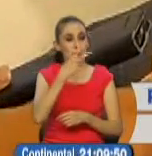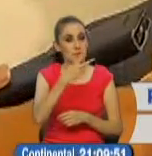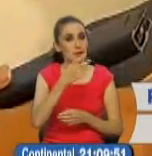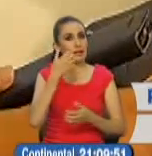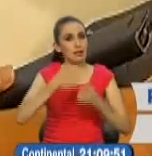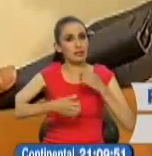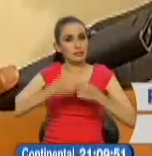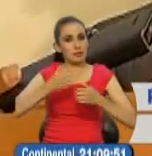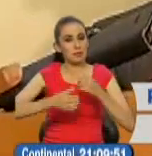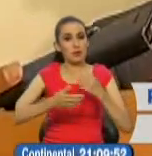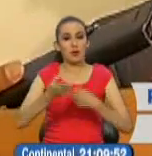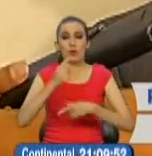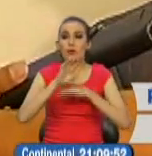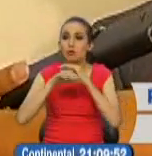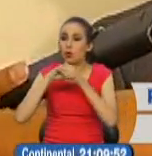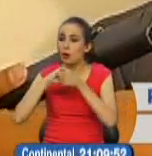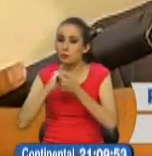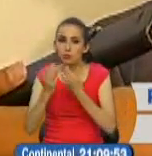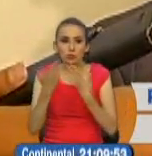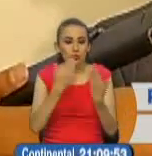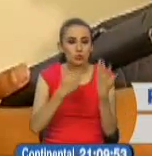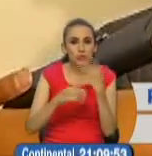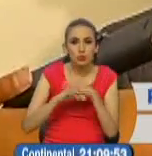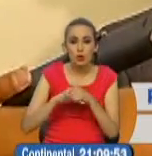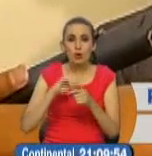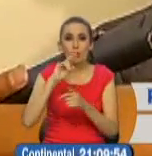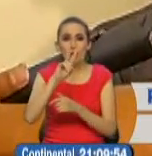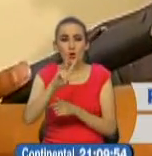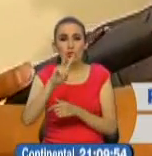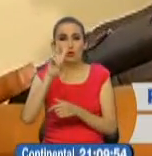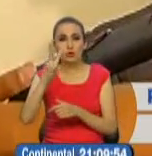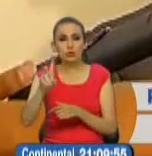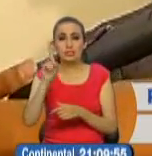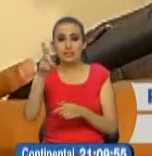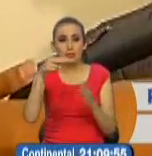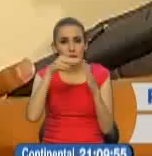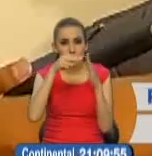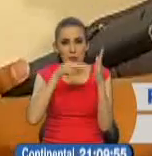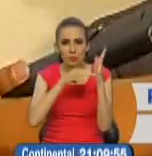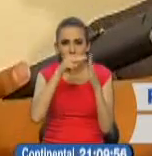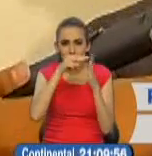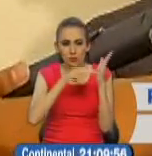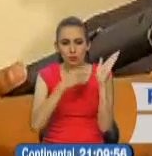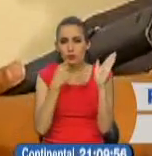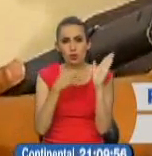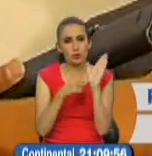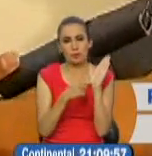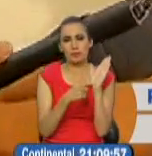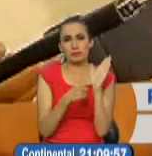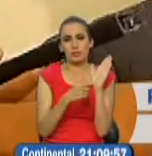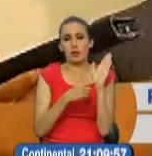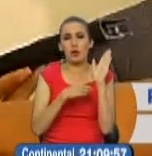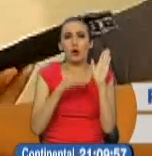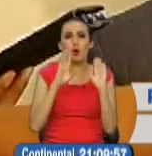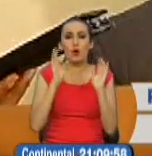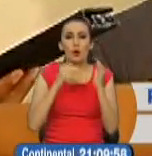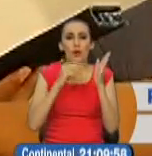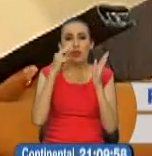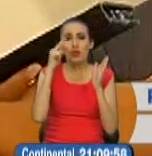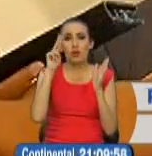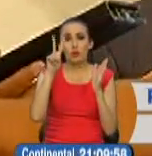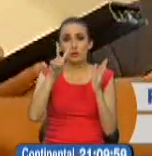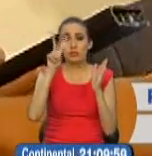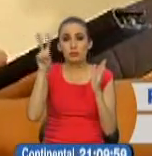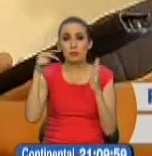en uso y abuso de la autonomía tiene 221 normas para la construcción, por ejemplo, o 221 formas de hacer